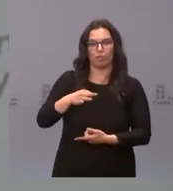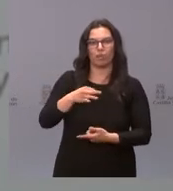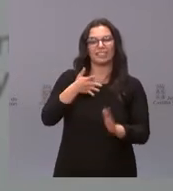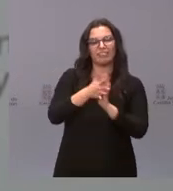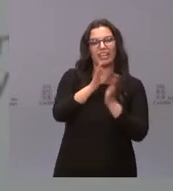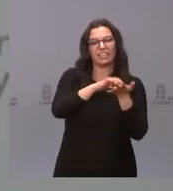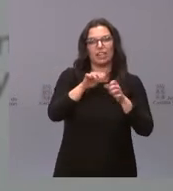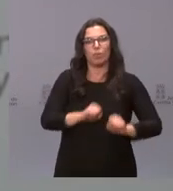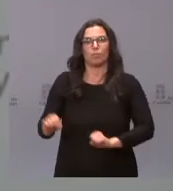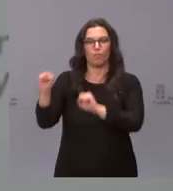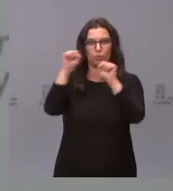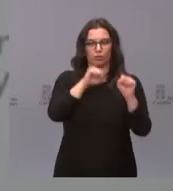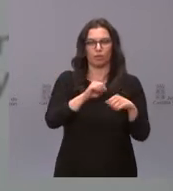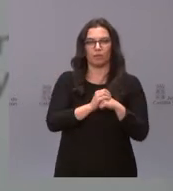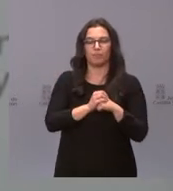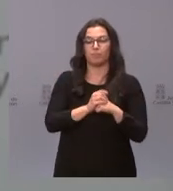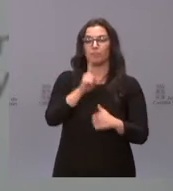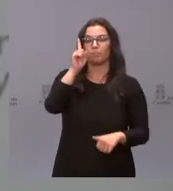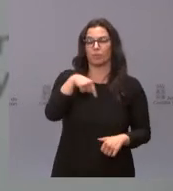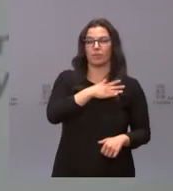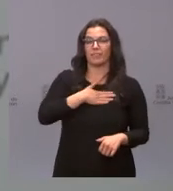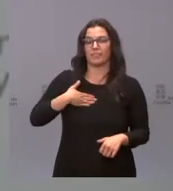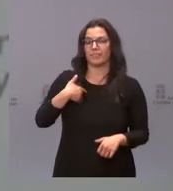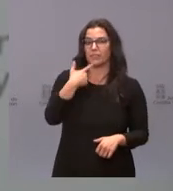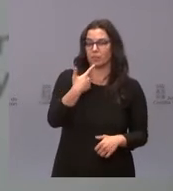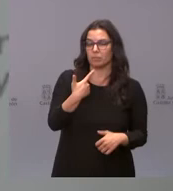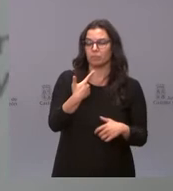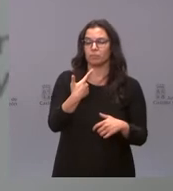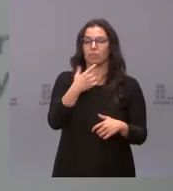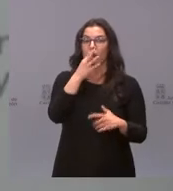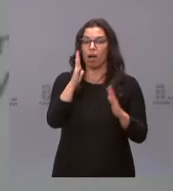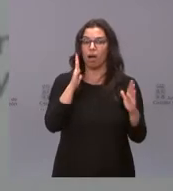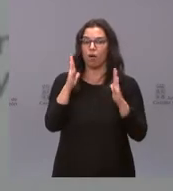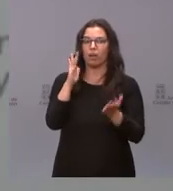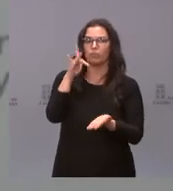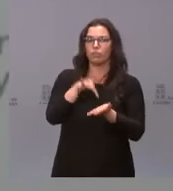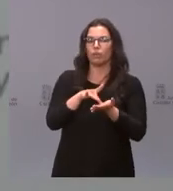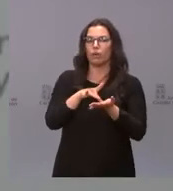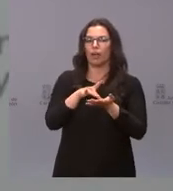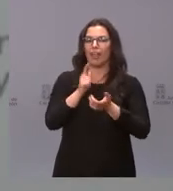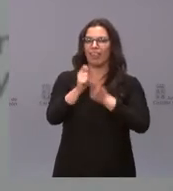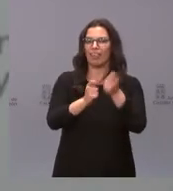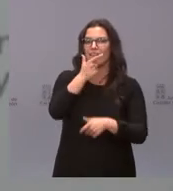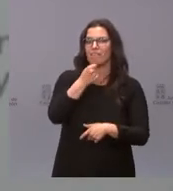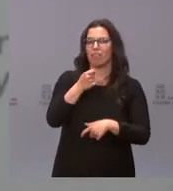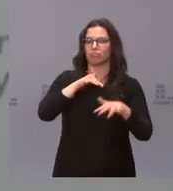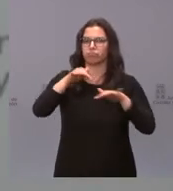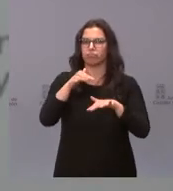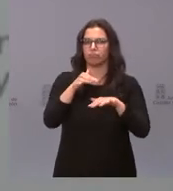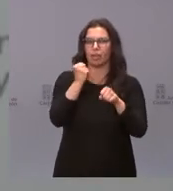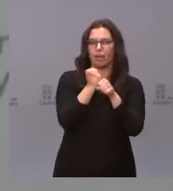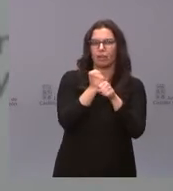y también quiero decir que es el momento de facilitar la actividad económica y de creación de empleo